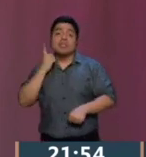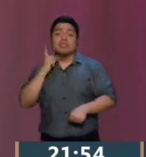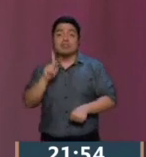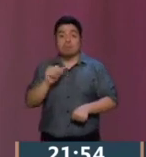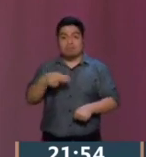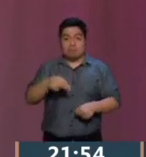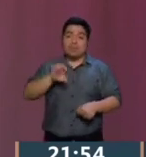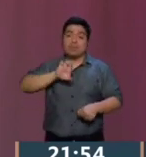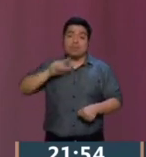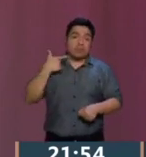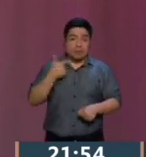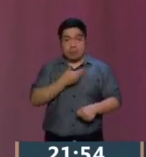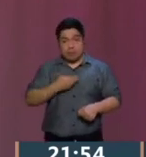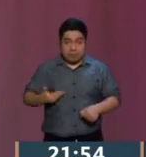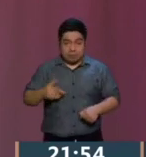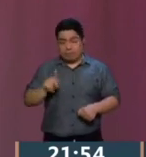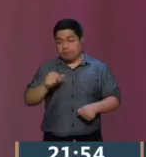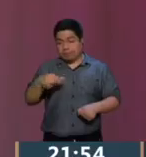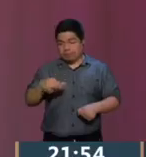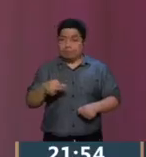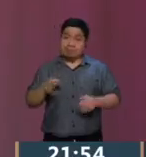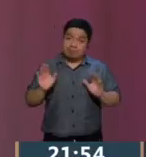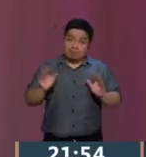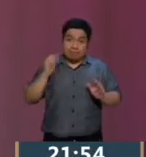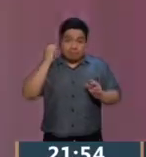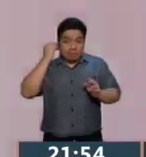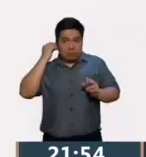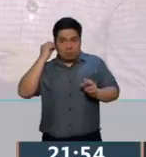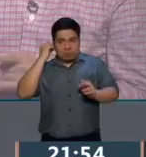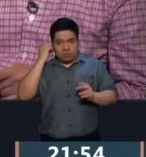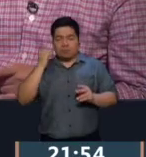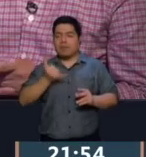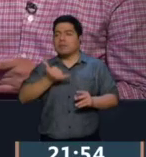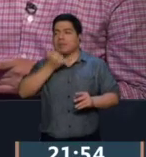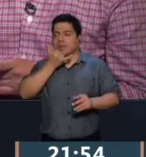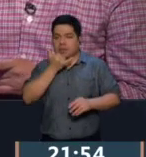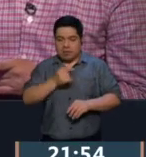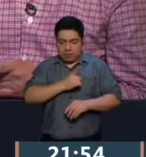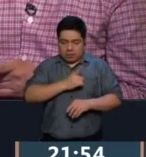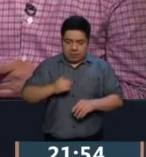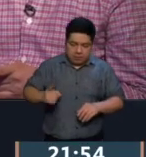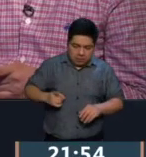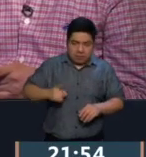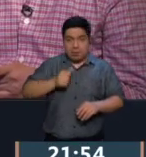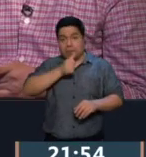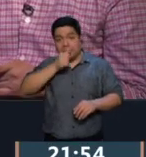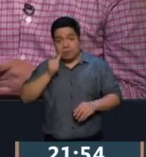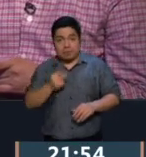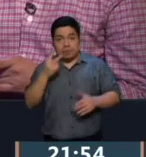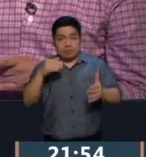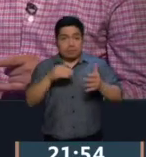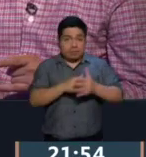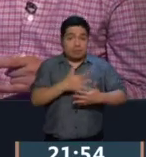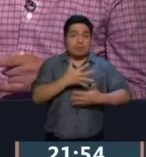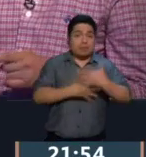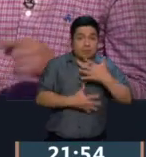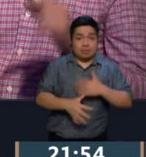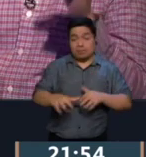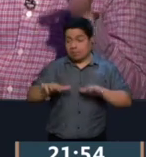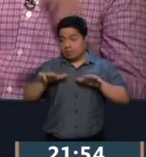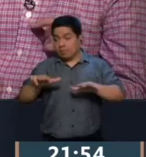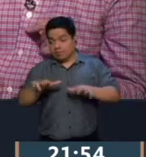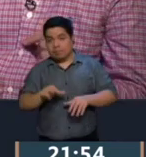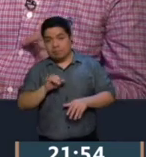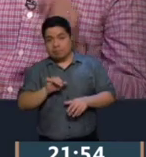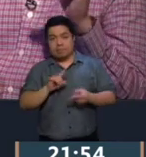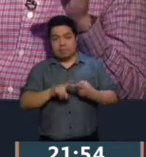y expresidente del PAN en la Ciudad de México. caray. Fue delegado de Benito Juárez de 2015-2018, eso sí. Eso sí.